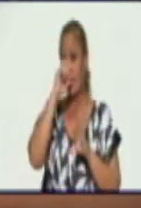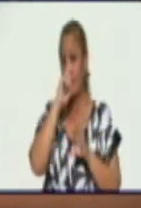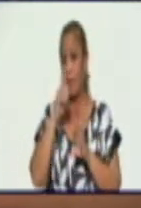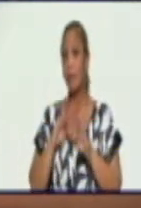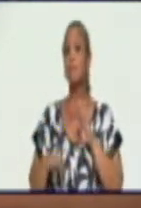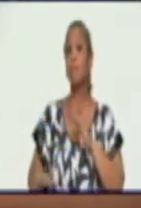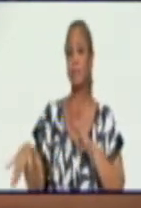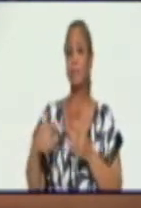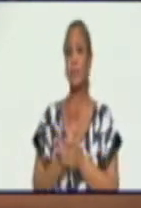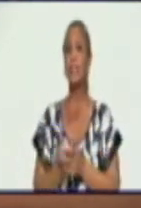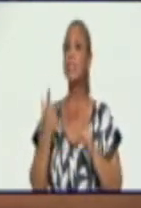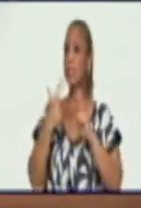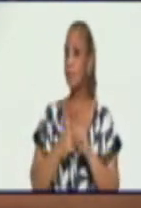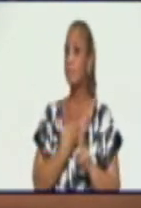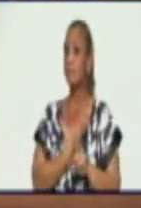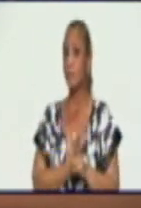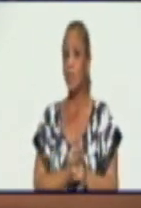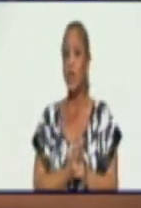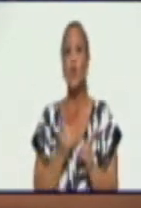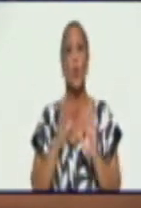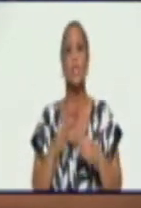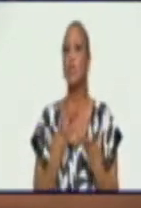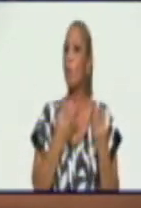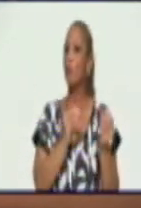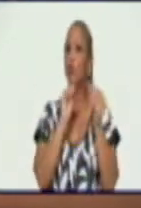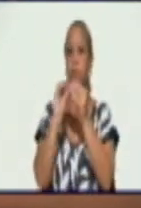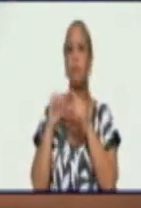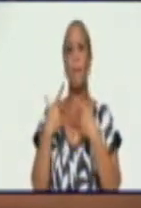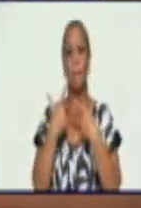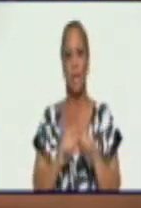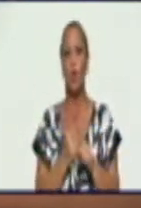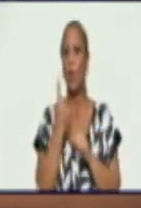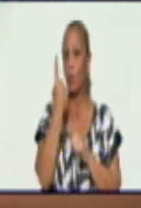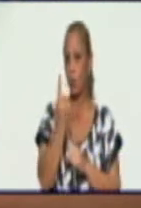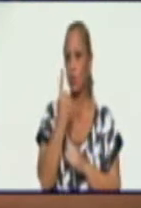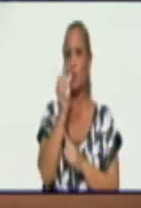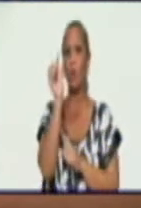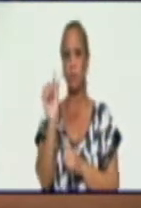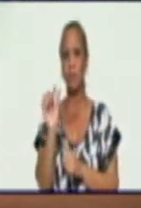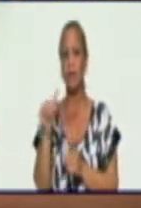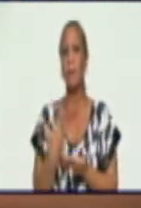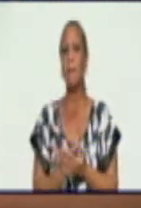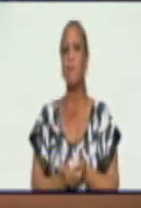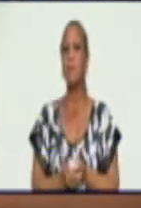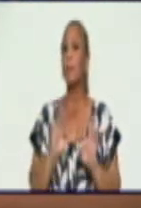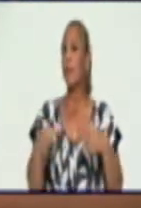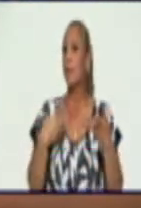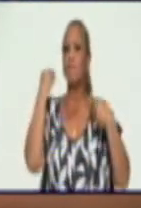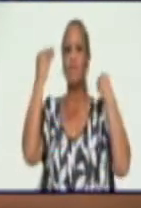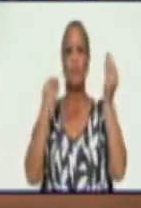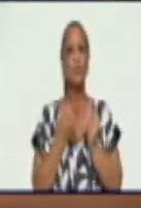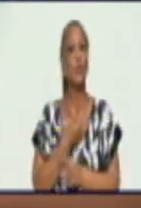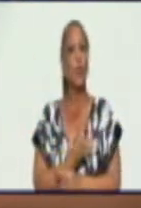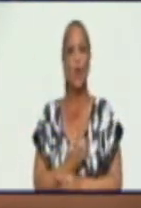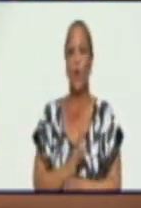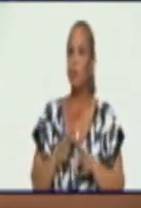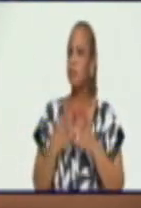lamentablemente aunque no han sido en muchos casos pero uno solo representa conmoción y un dolor inmenso